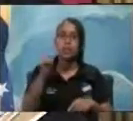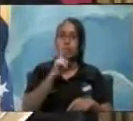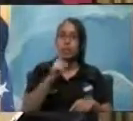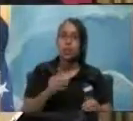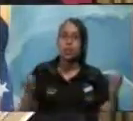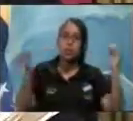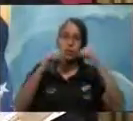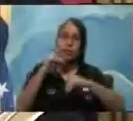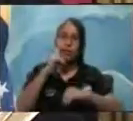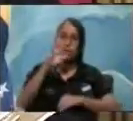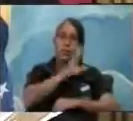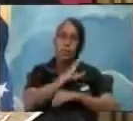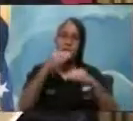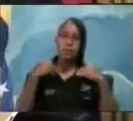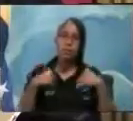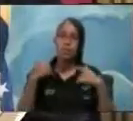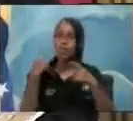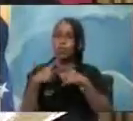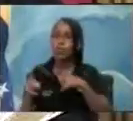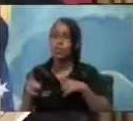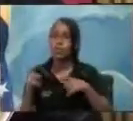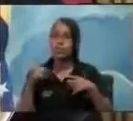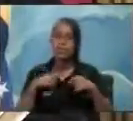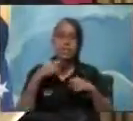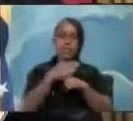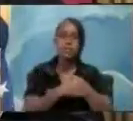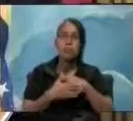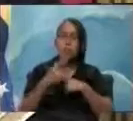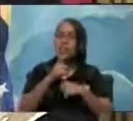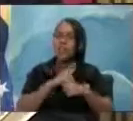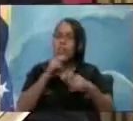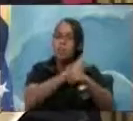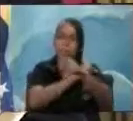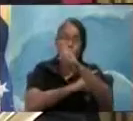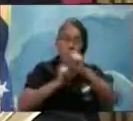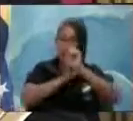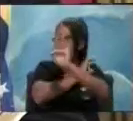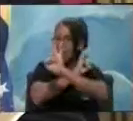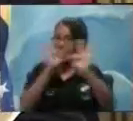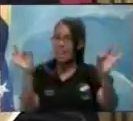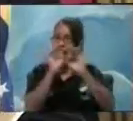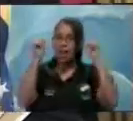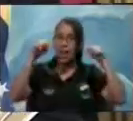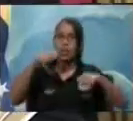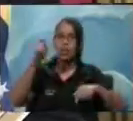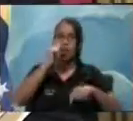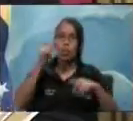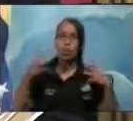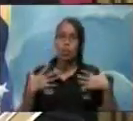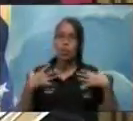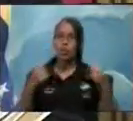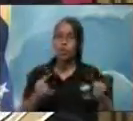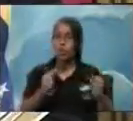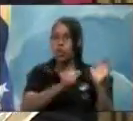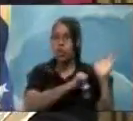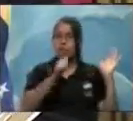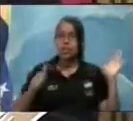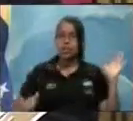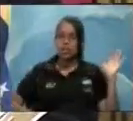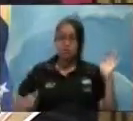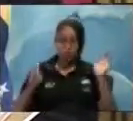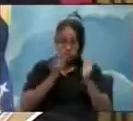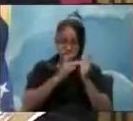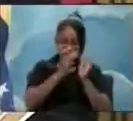ponga la mirada a mí ni a nosotros, ni mi piedad, ni mi poder, nada. Este hombre lo sanó fue el Señor